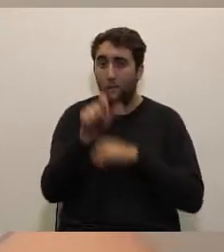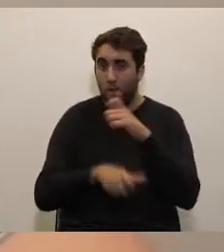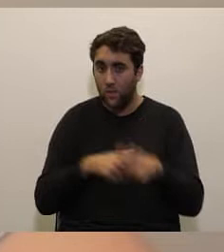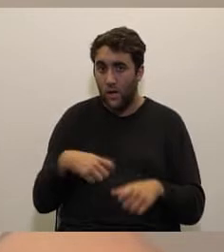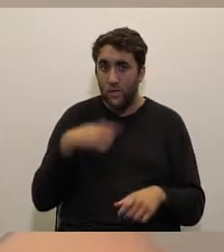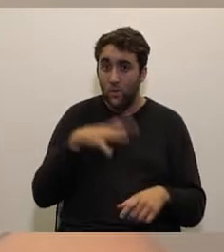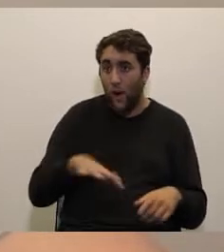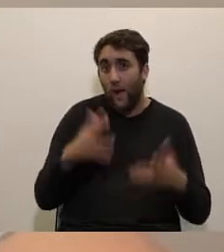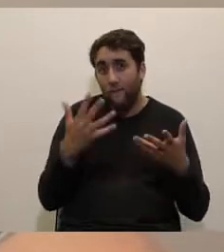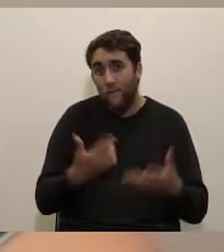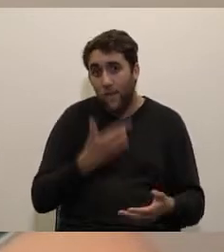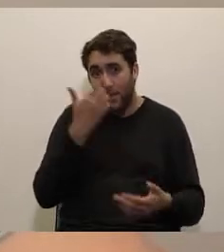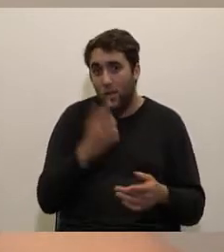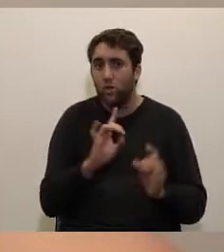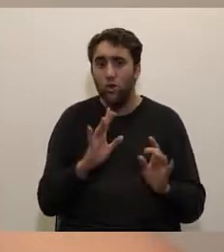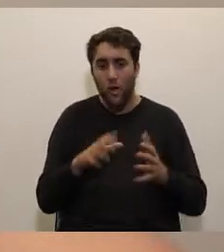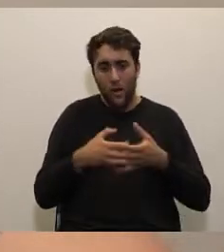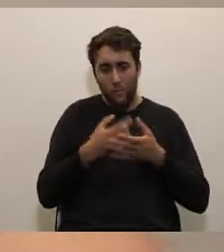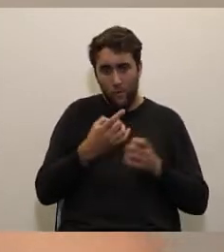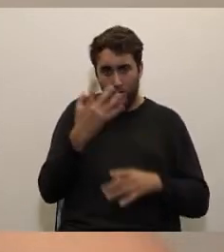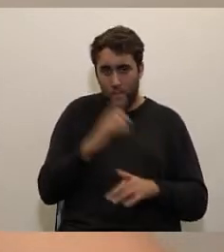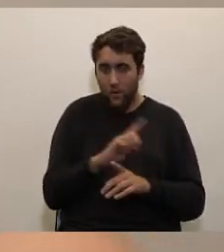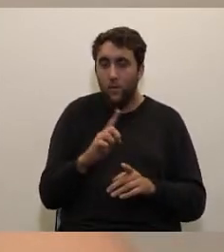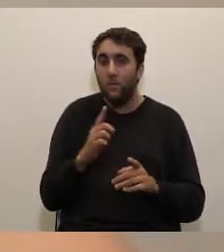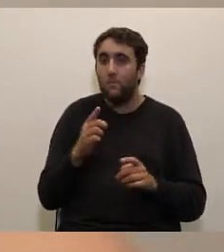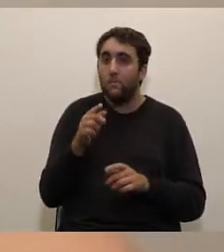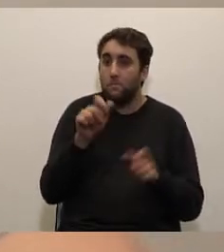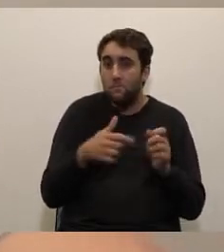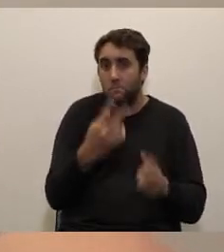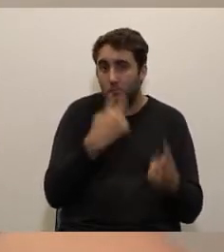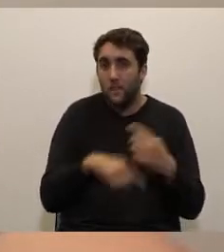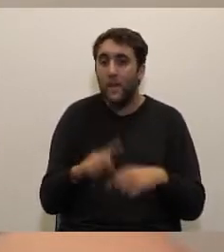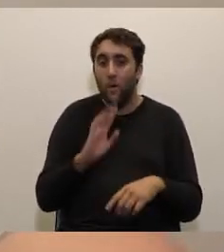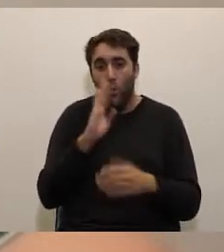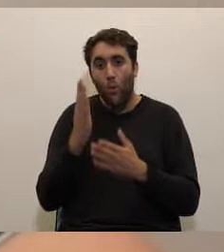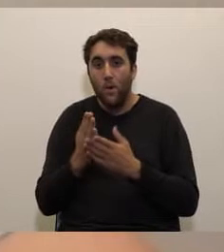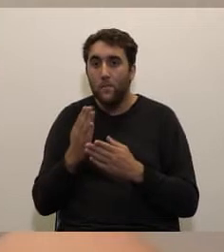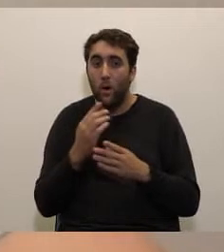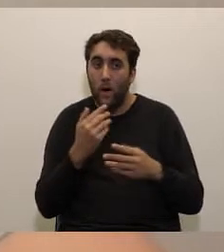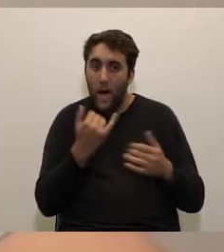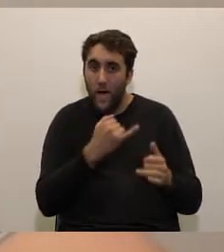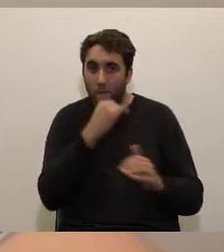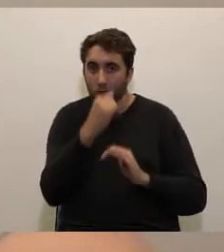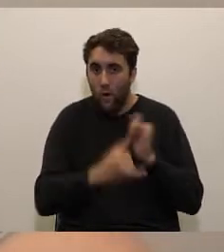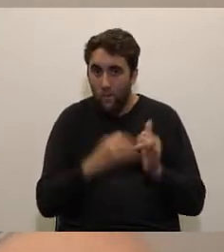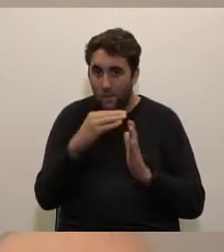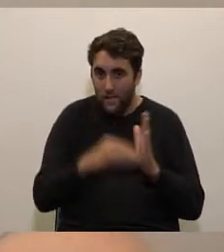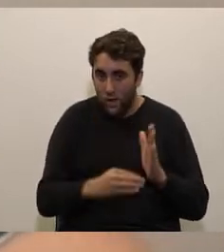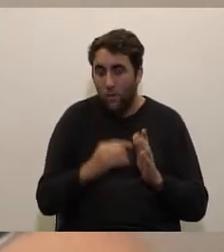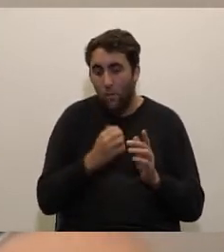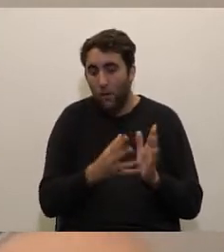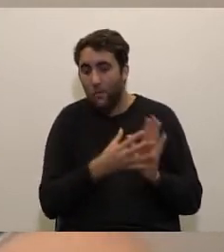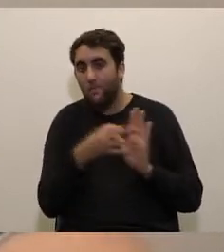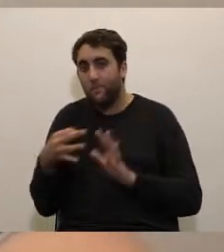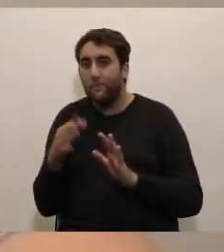la ciencia, y después usarlos también para desarrollar conocimiento científico, investigar con esos datos. Y como decía, la